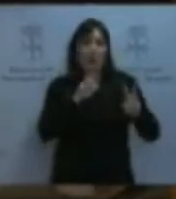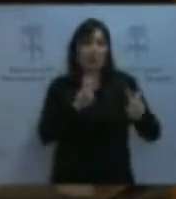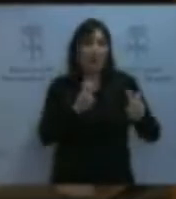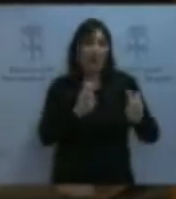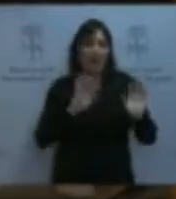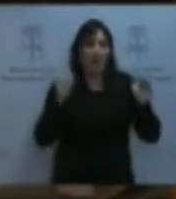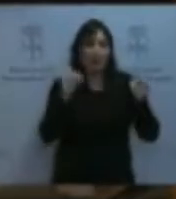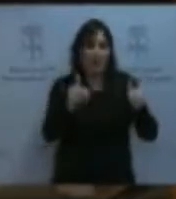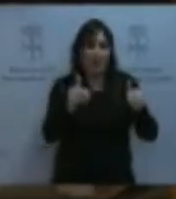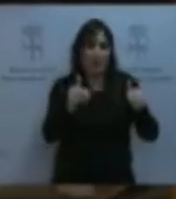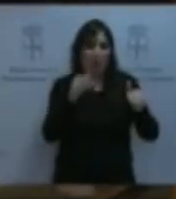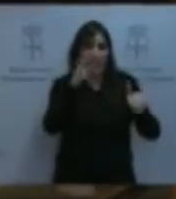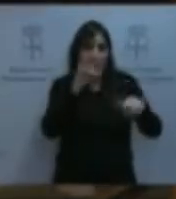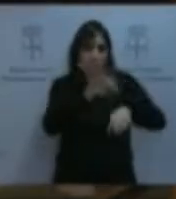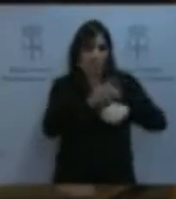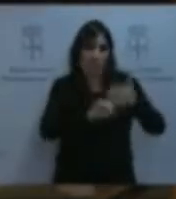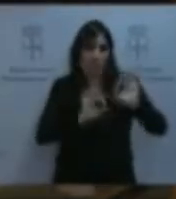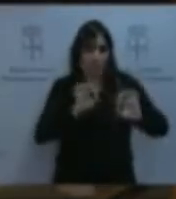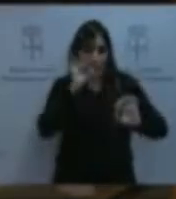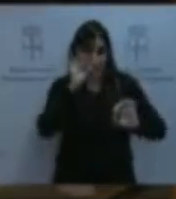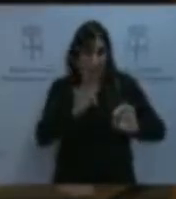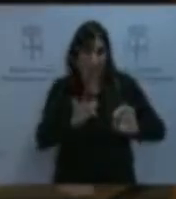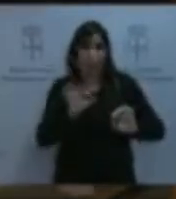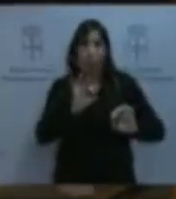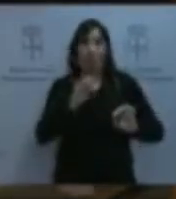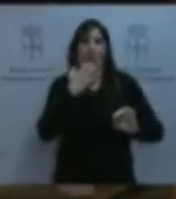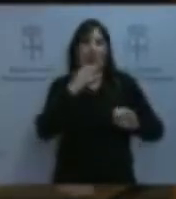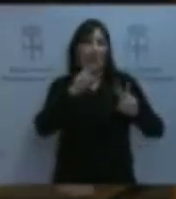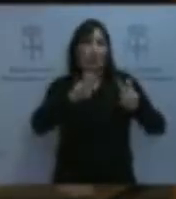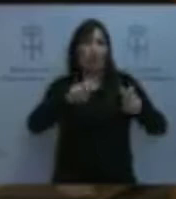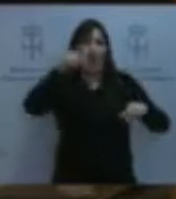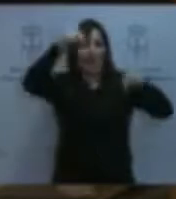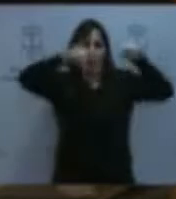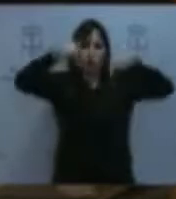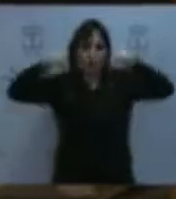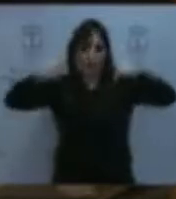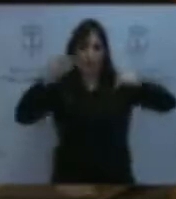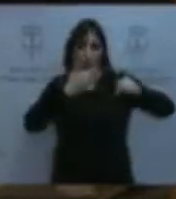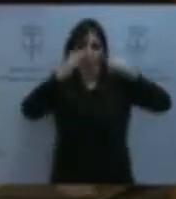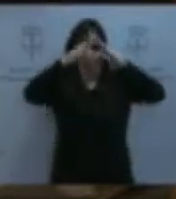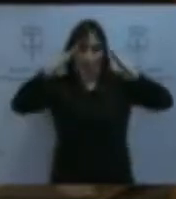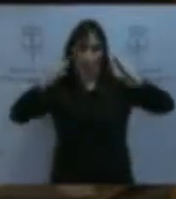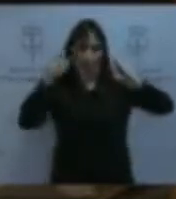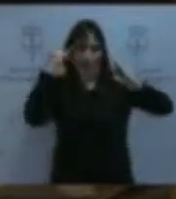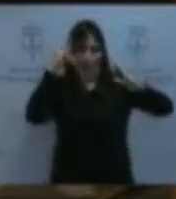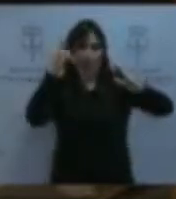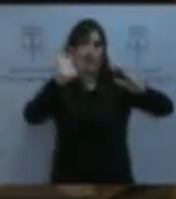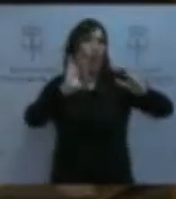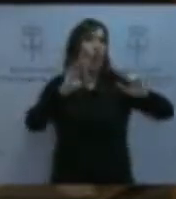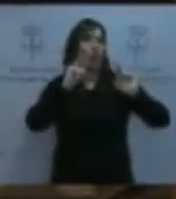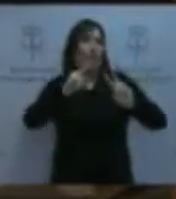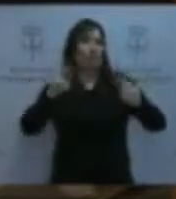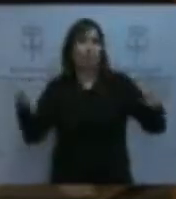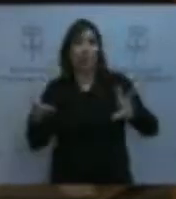lo que sucede con las goteras del Colegio de Arenas de Cabrales, cuando vemos lo que sucede con las urgencias en Las Riondas o cuando vemos los edificios que se caen